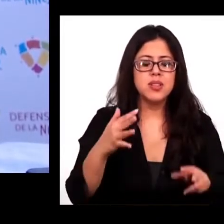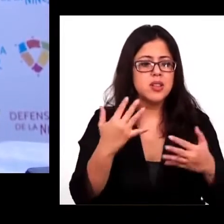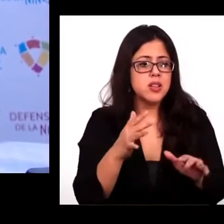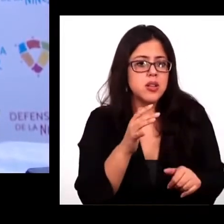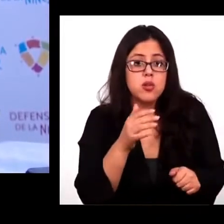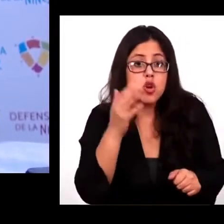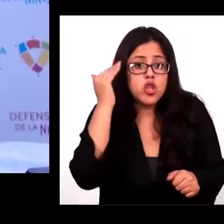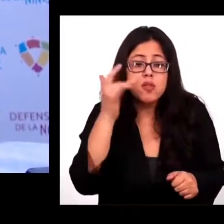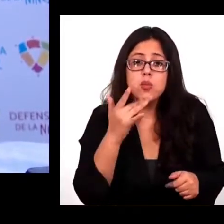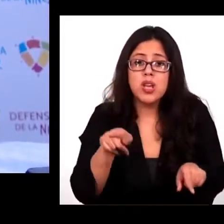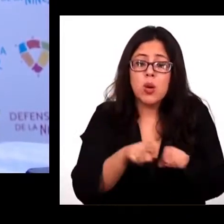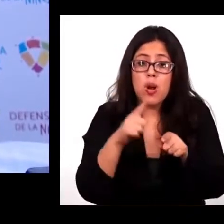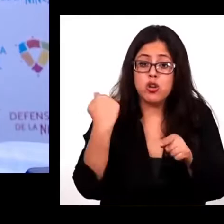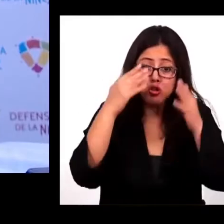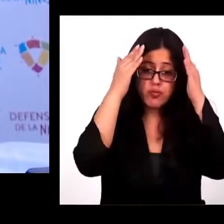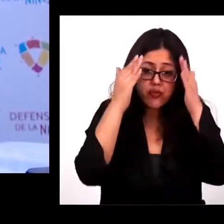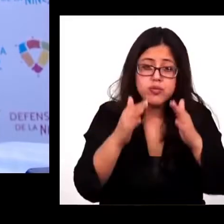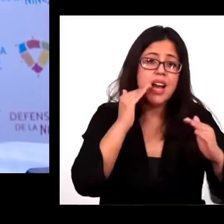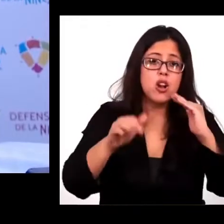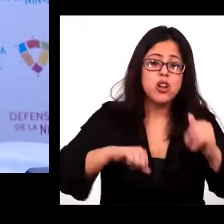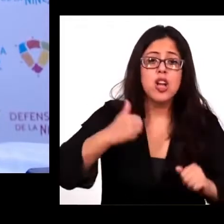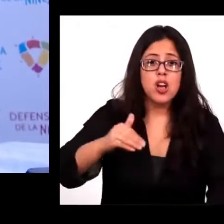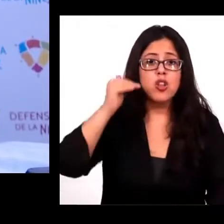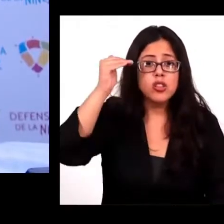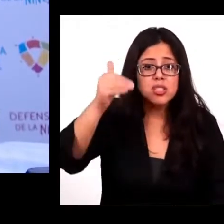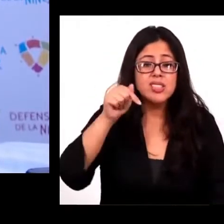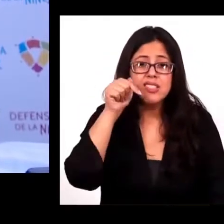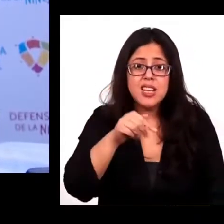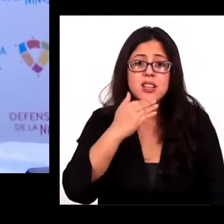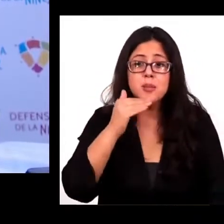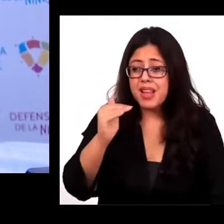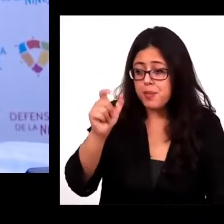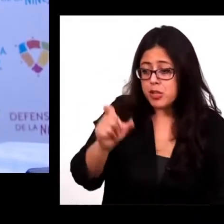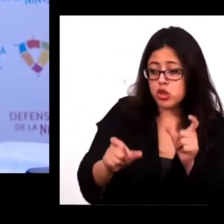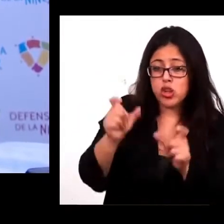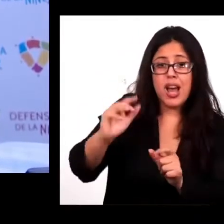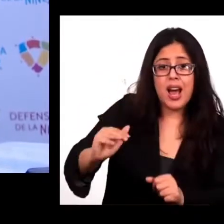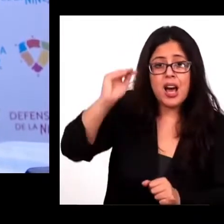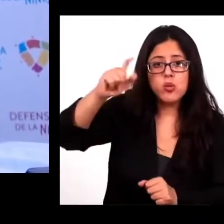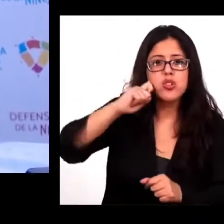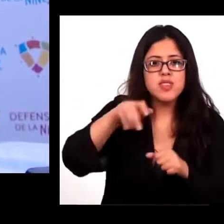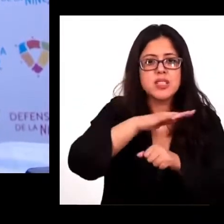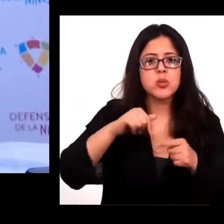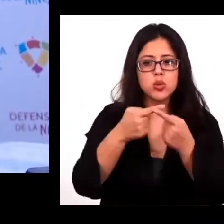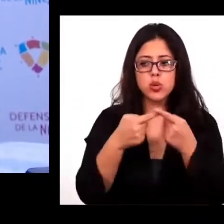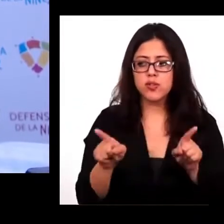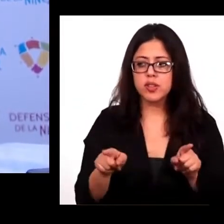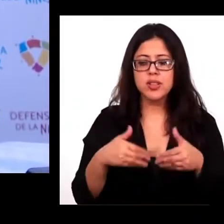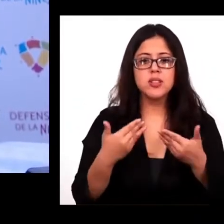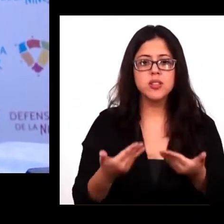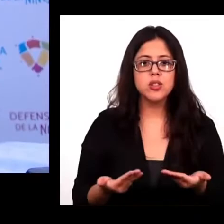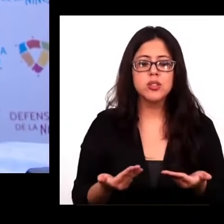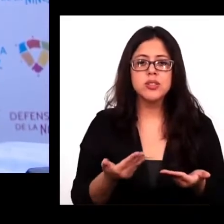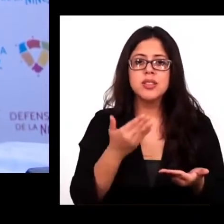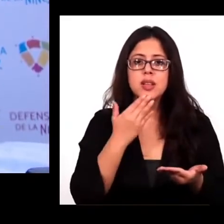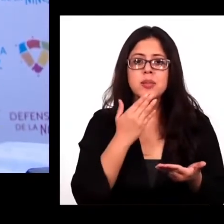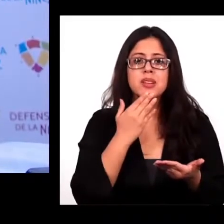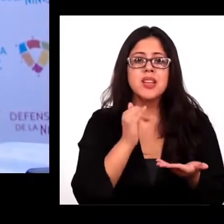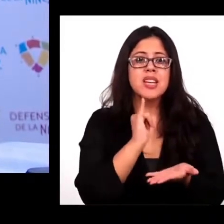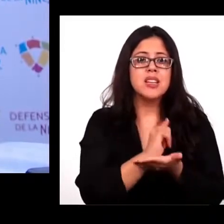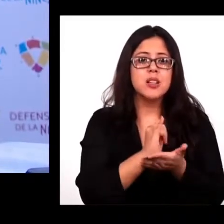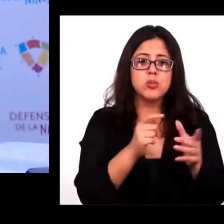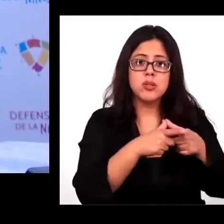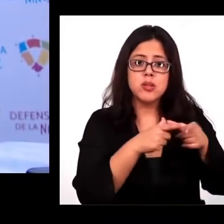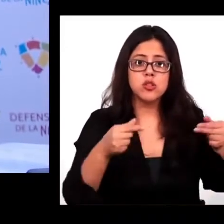nuestra función está asociada a niños, niñas y adolescentes y respecto de adultos esta es una situación diversa y por lo tanto ahí el Instituto Nacional de Derechos